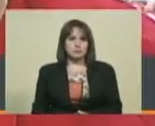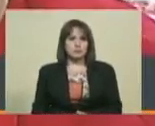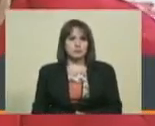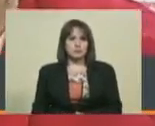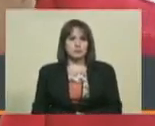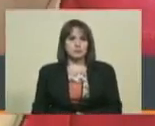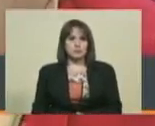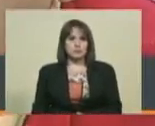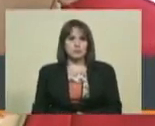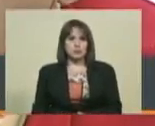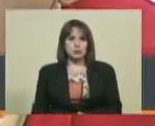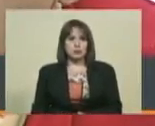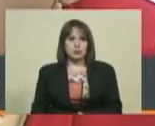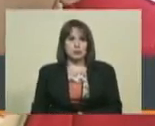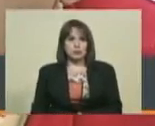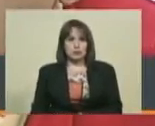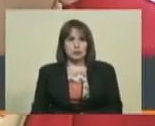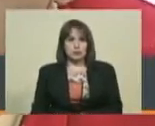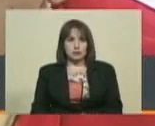Fractura de esquisto.